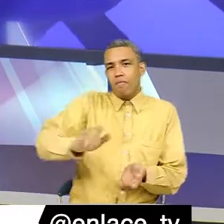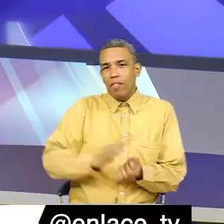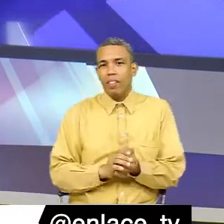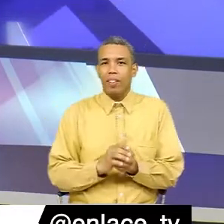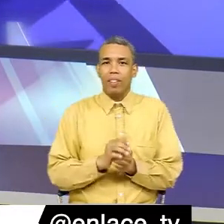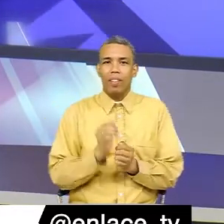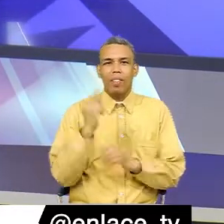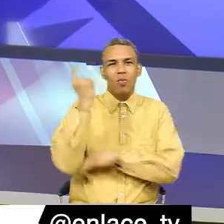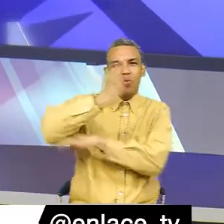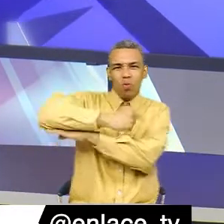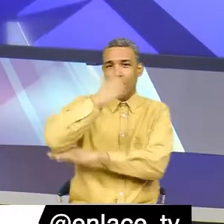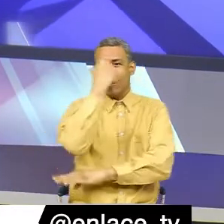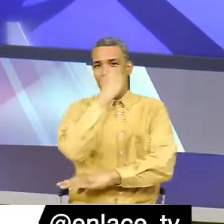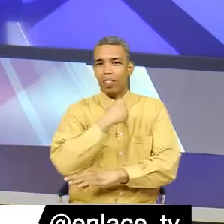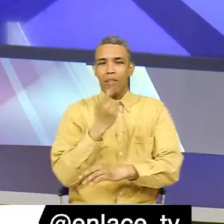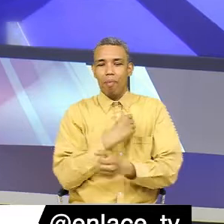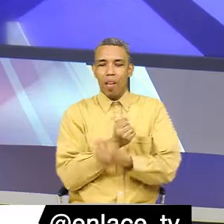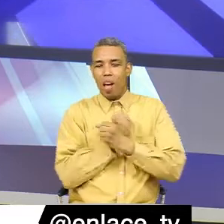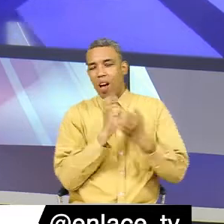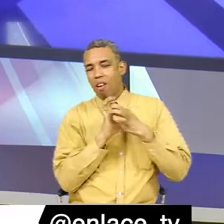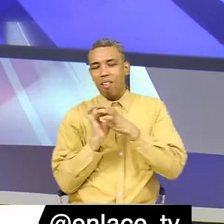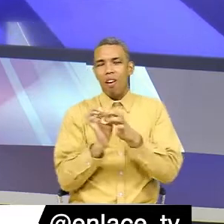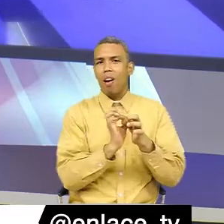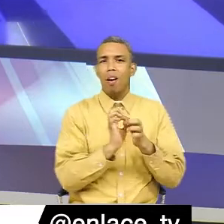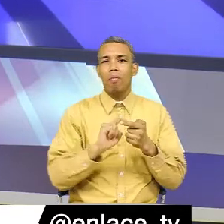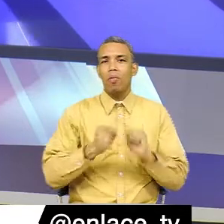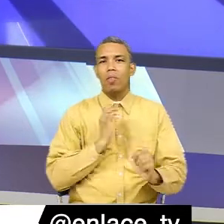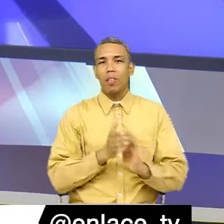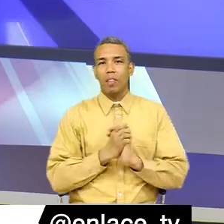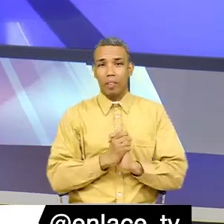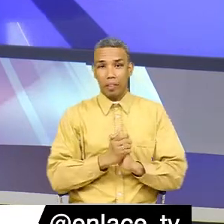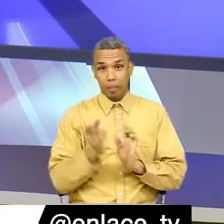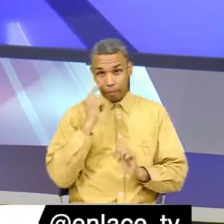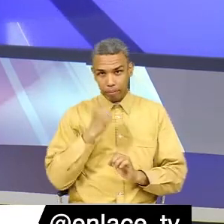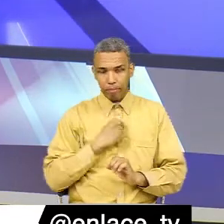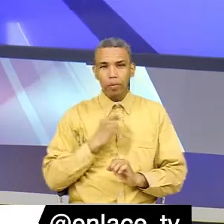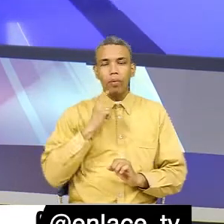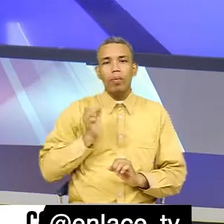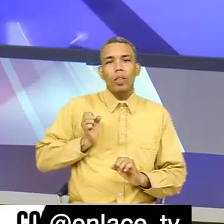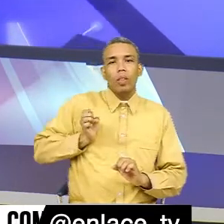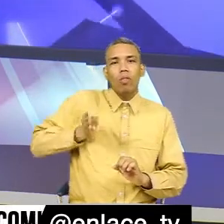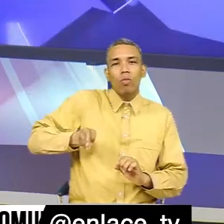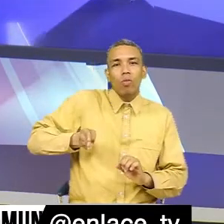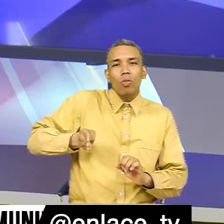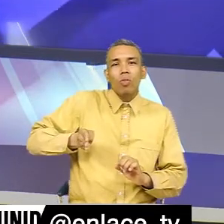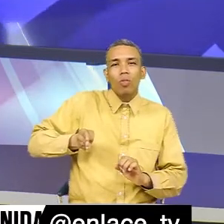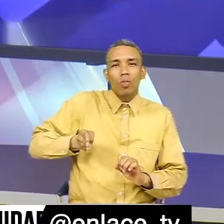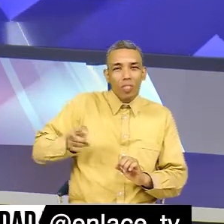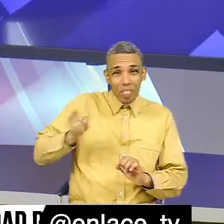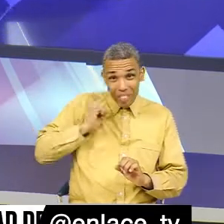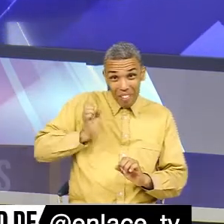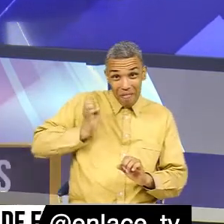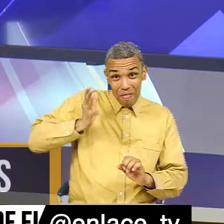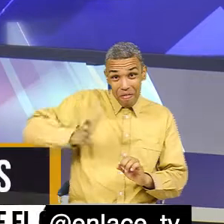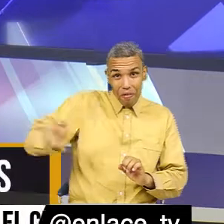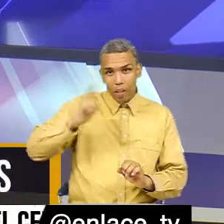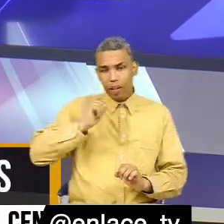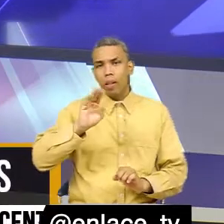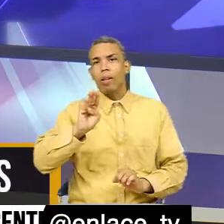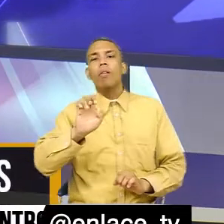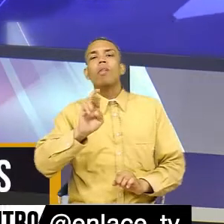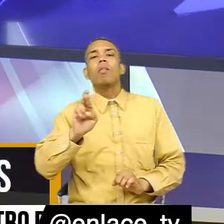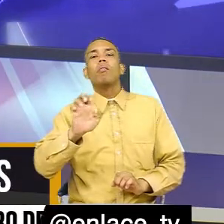para este viernes 17 de septiembre. Jorge Barreto, directivo del Club Infantas, se encuentra con nosotros en el set de Enlace Noticias para hablarnos sobre la venta de